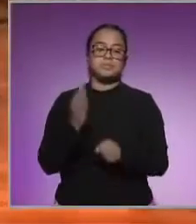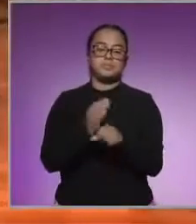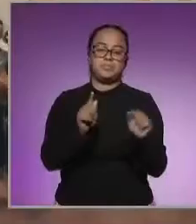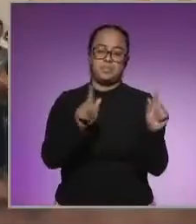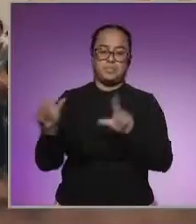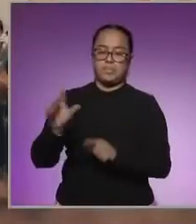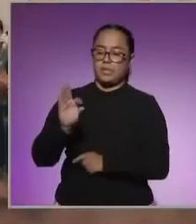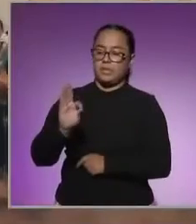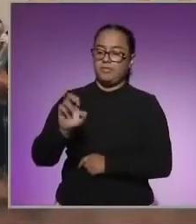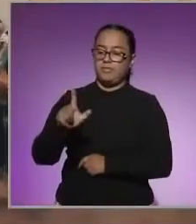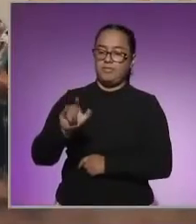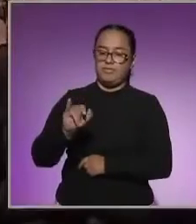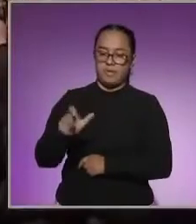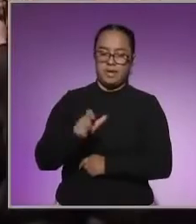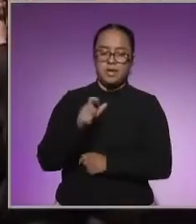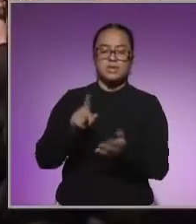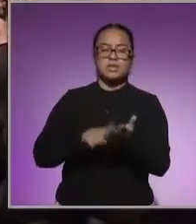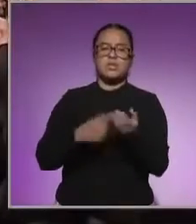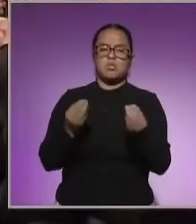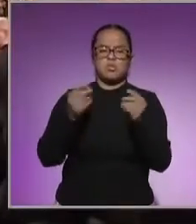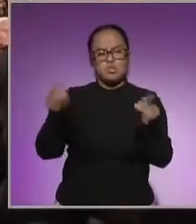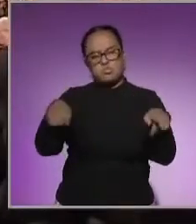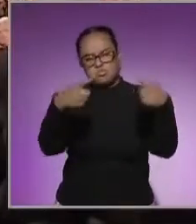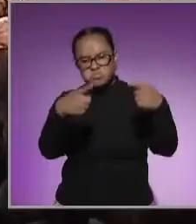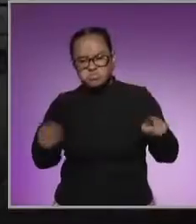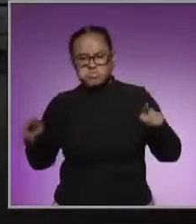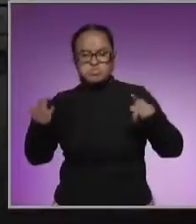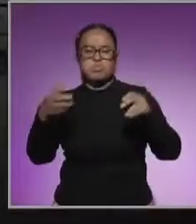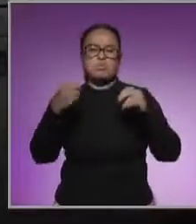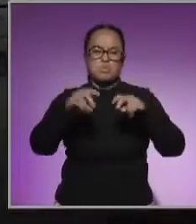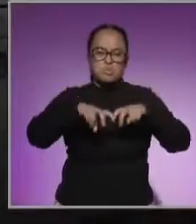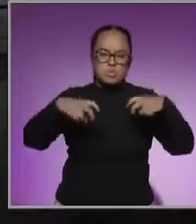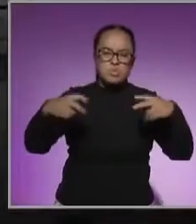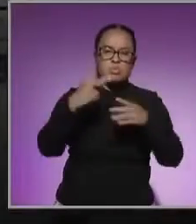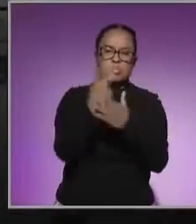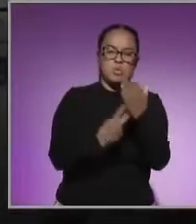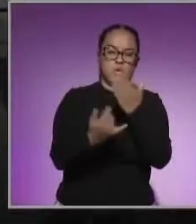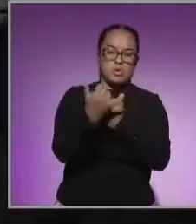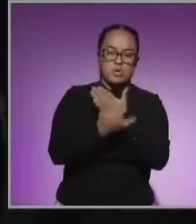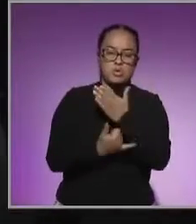félix con múltiples orquestas proyectos y grandes audiencias